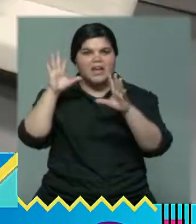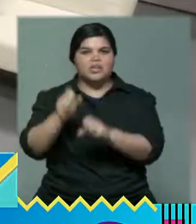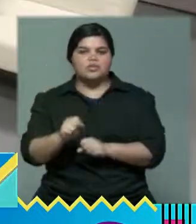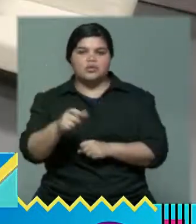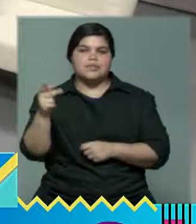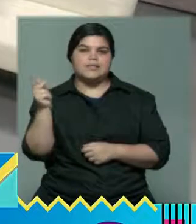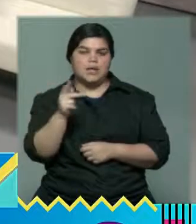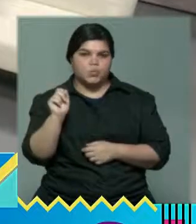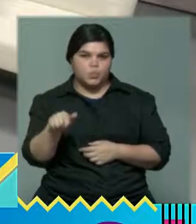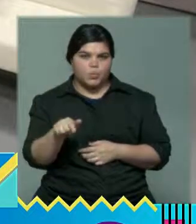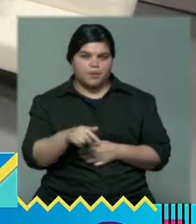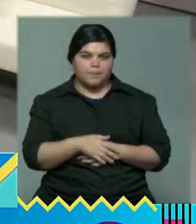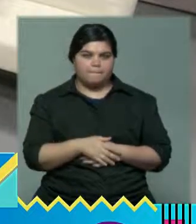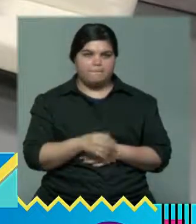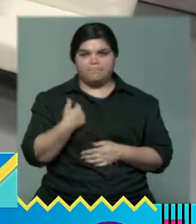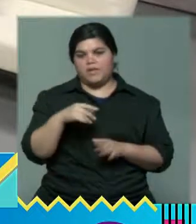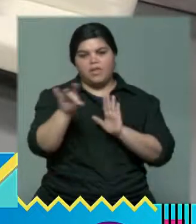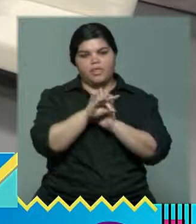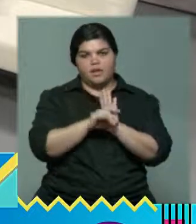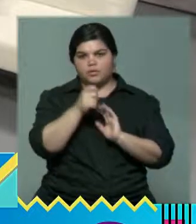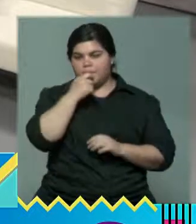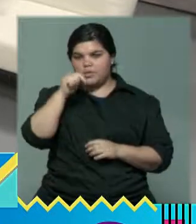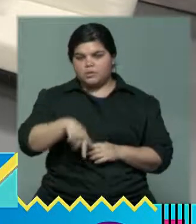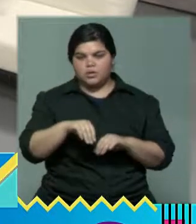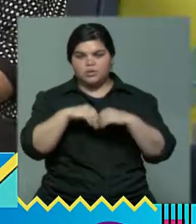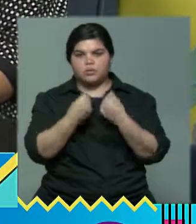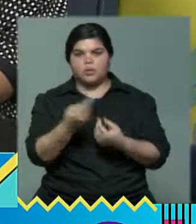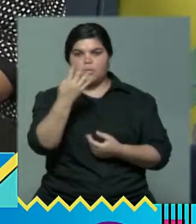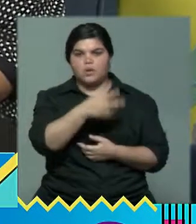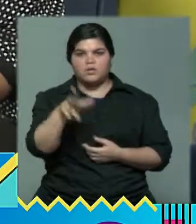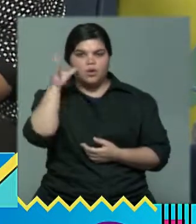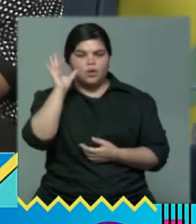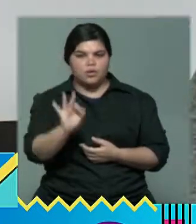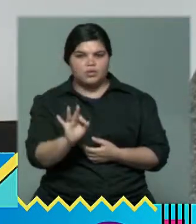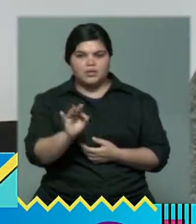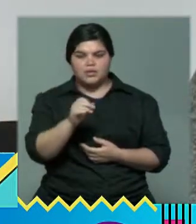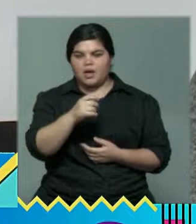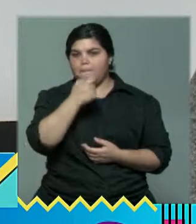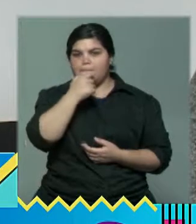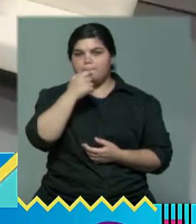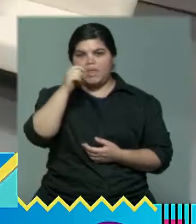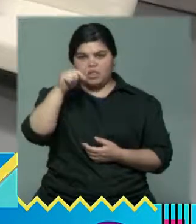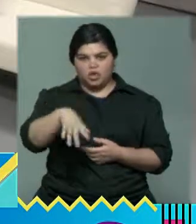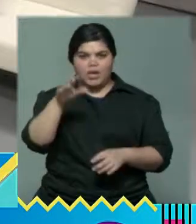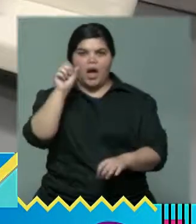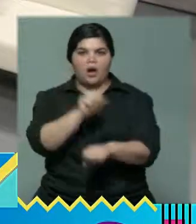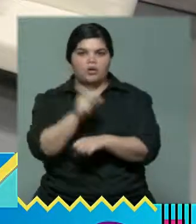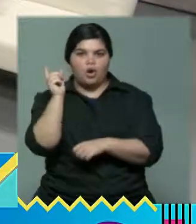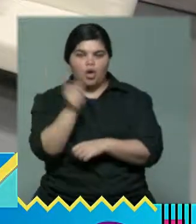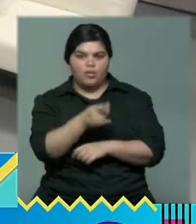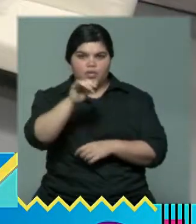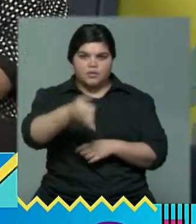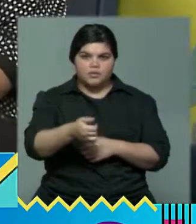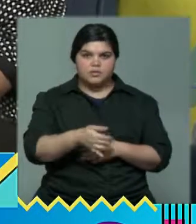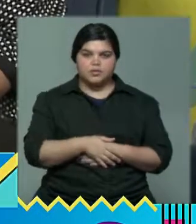solamente, o por lo menos los datos que tenemos nosotros en Mendoza, son 480 agresores sexuales hoy condenados en la provincia de Mendoza, de una